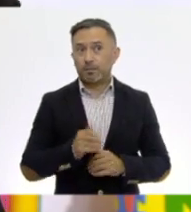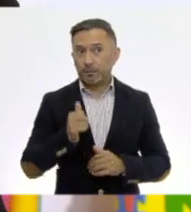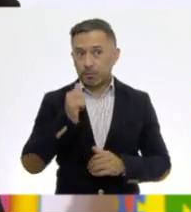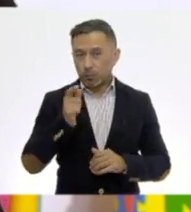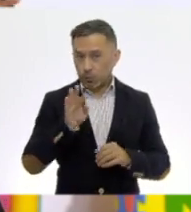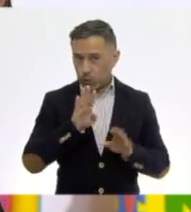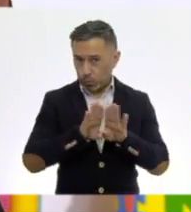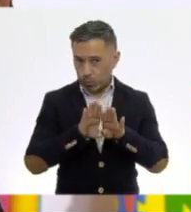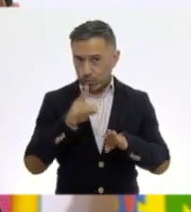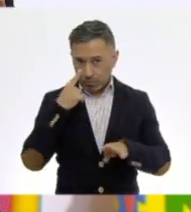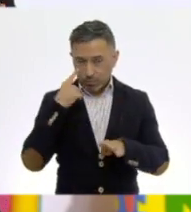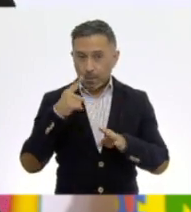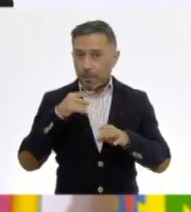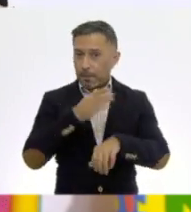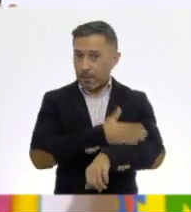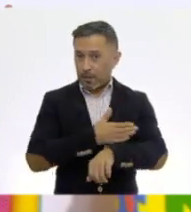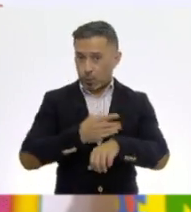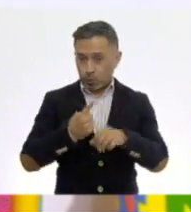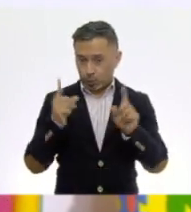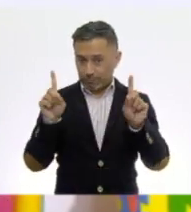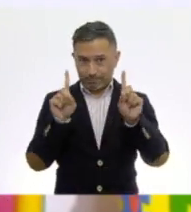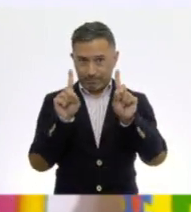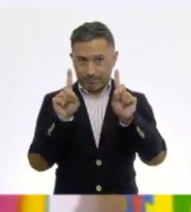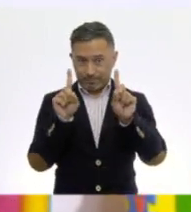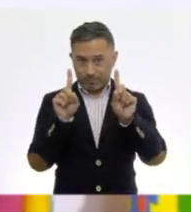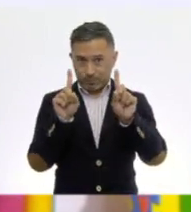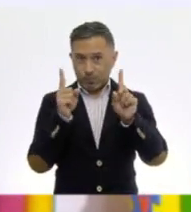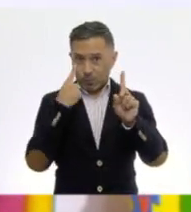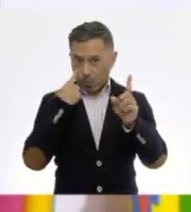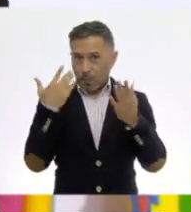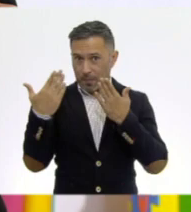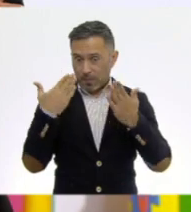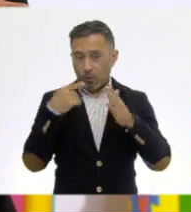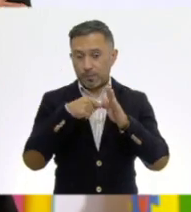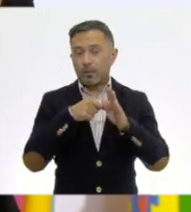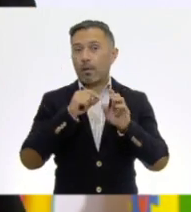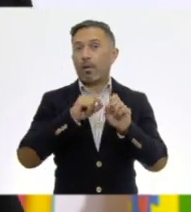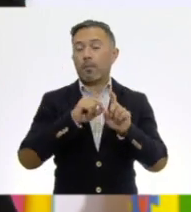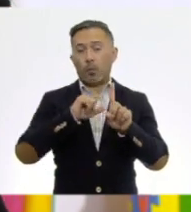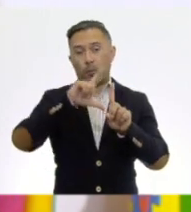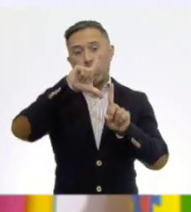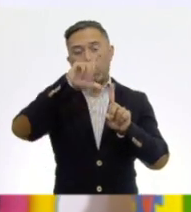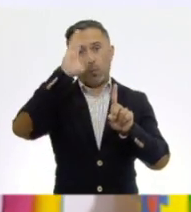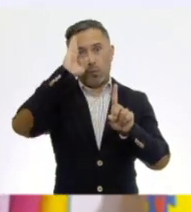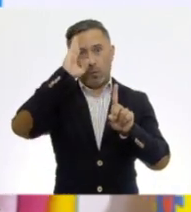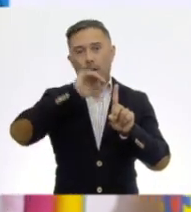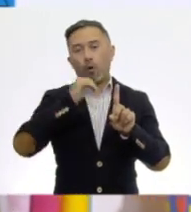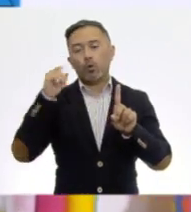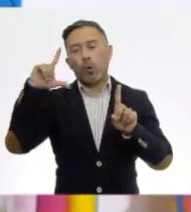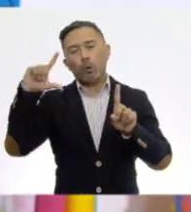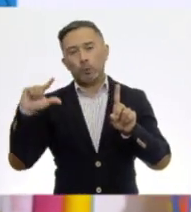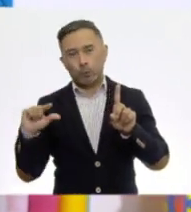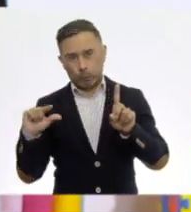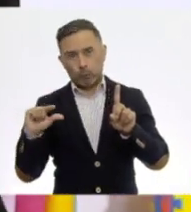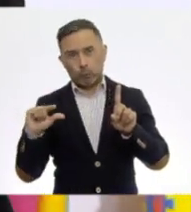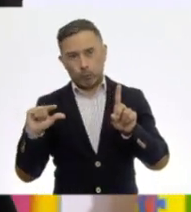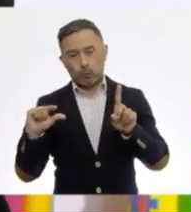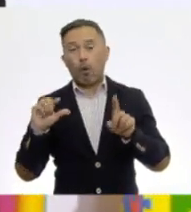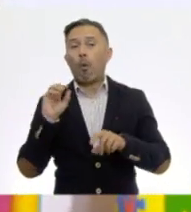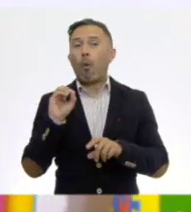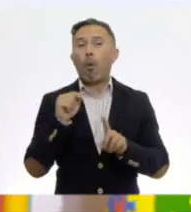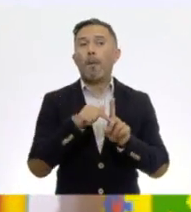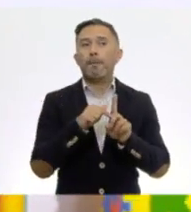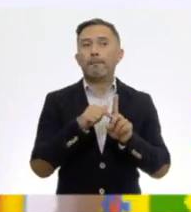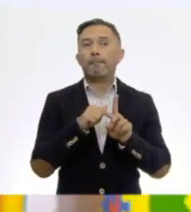como comparación estos dos palitos, puedo decir que esta es una longitud larga y esta es una longitud corta, o puedo decir... que esta